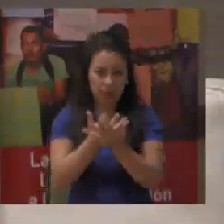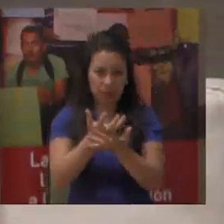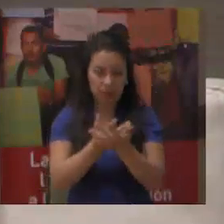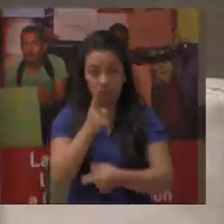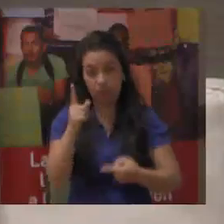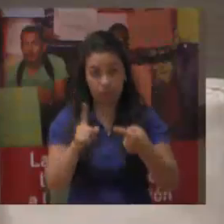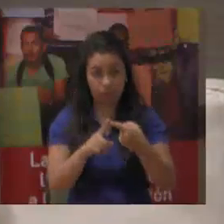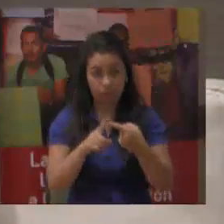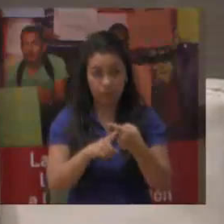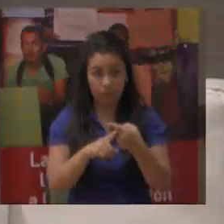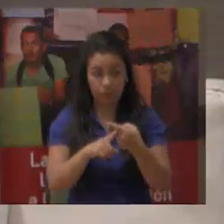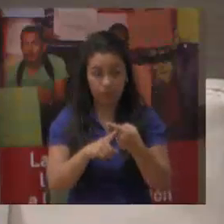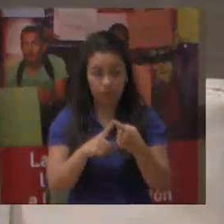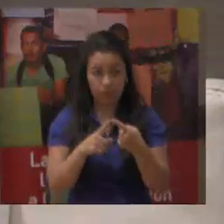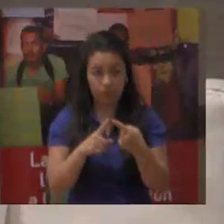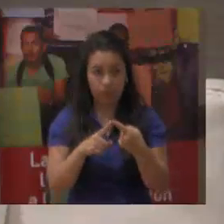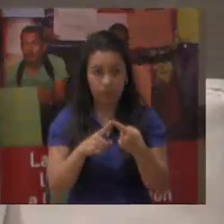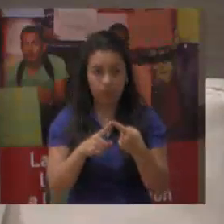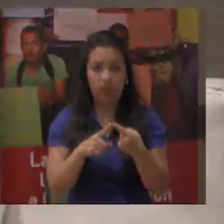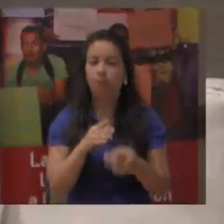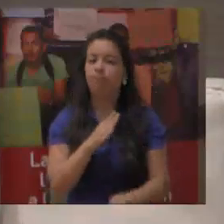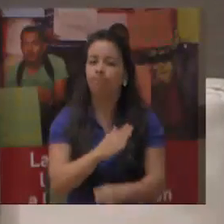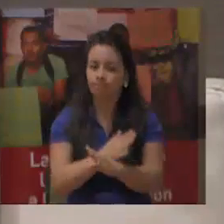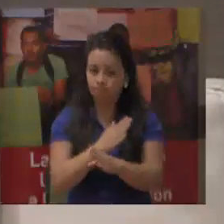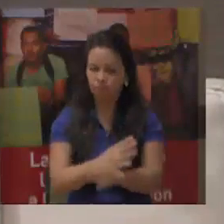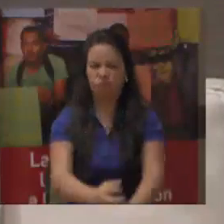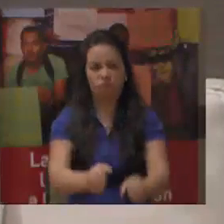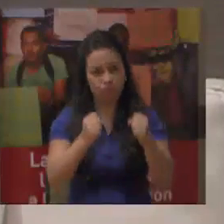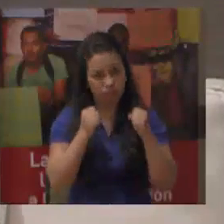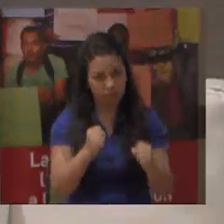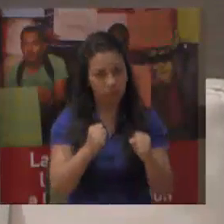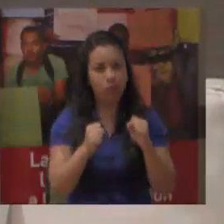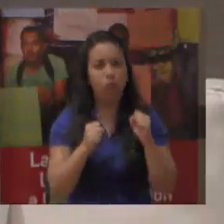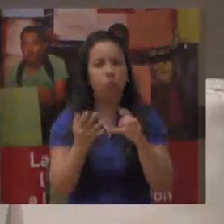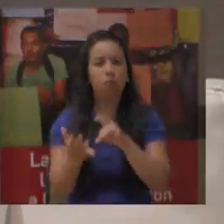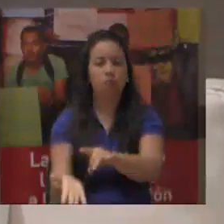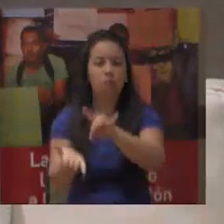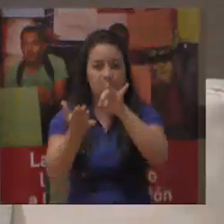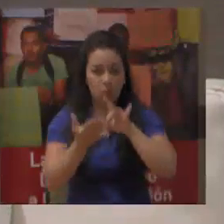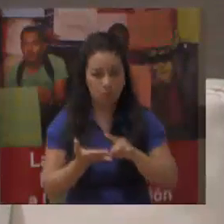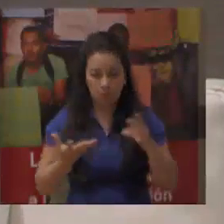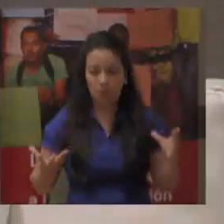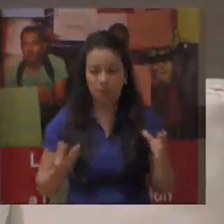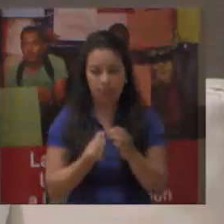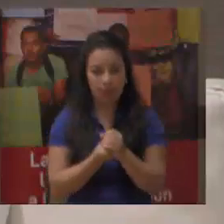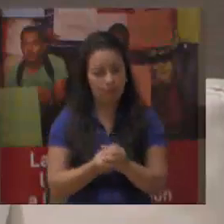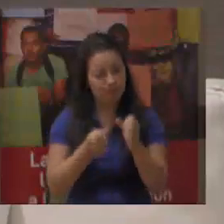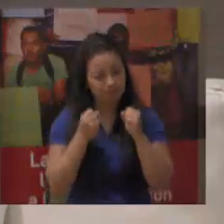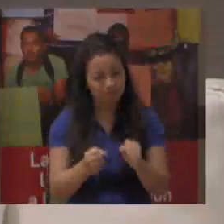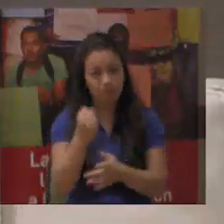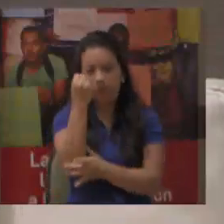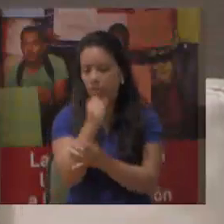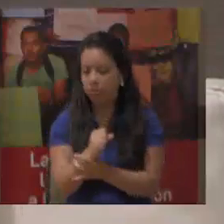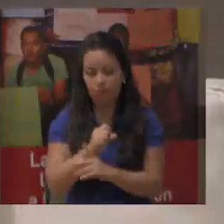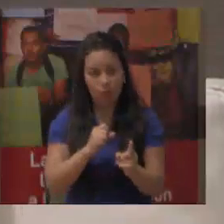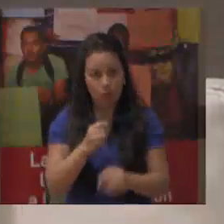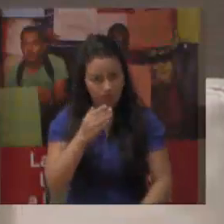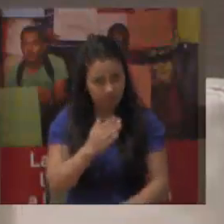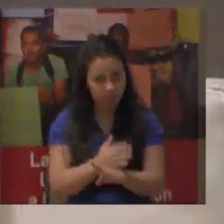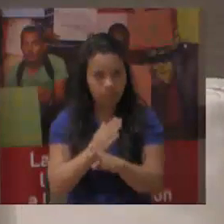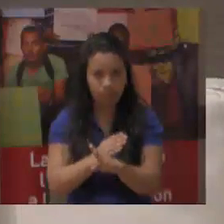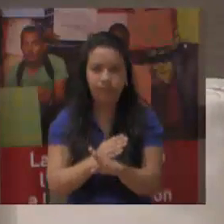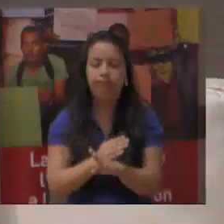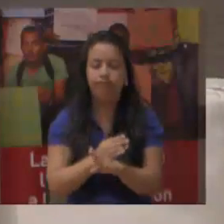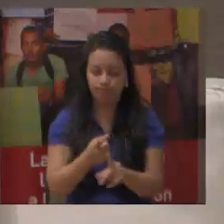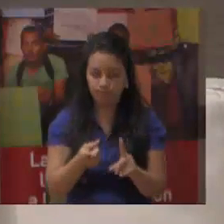La primera, creo que hay que seguir fortaleciendo el modelo de reintegración que se ha construido desde la